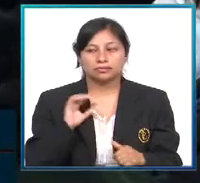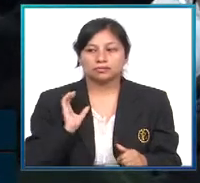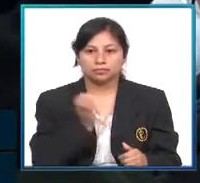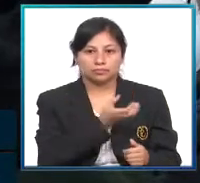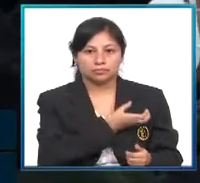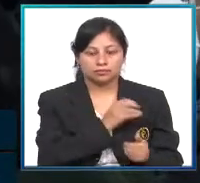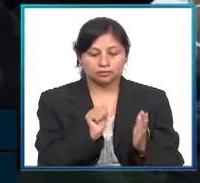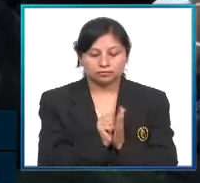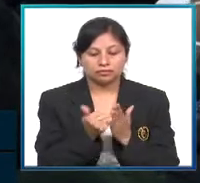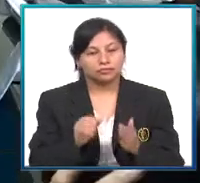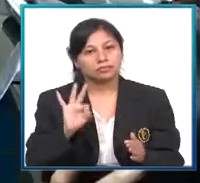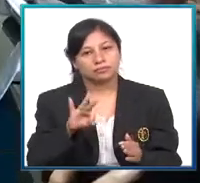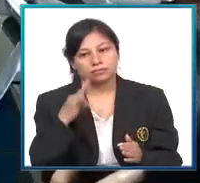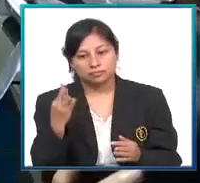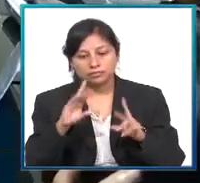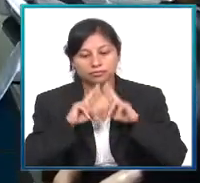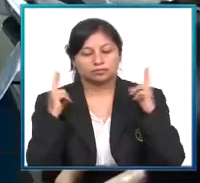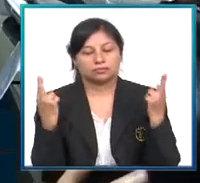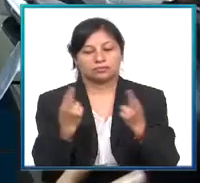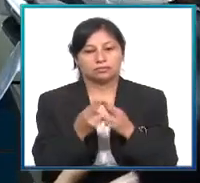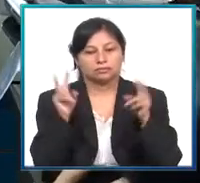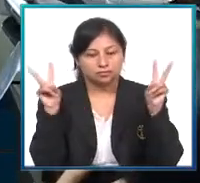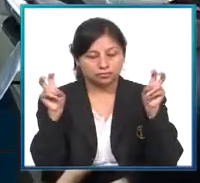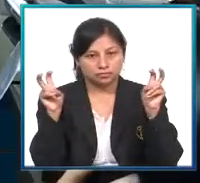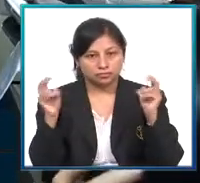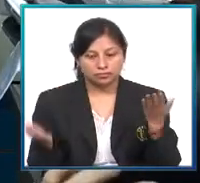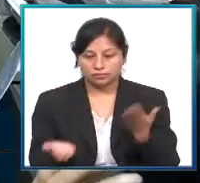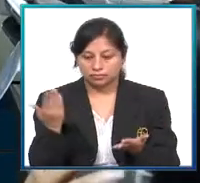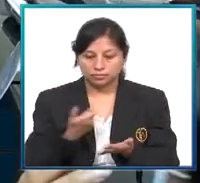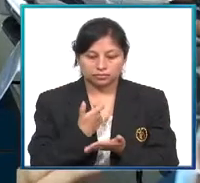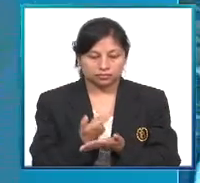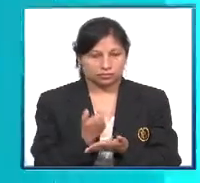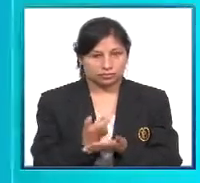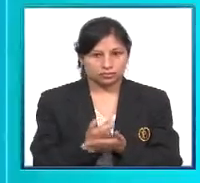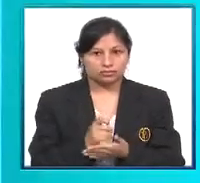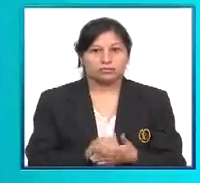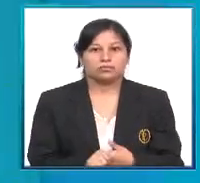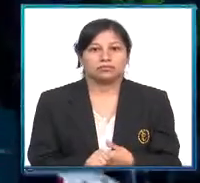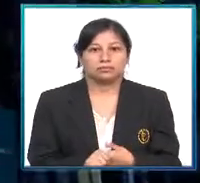Congreso agenda una tercera sesión para conocer temas de reactivación económica.